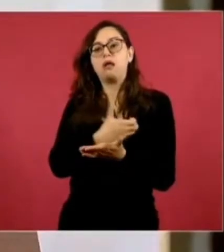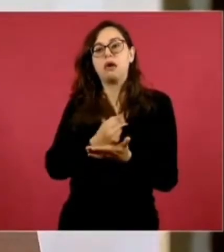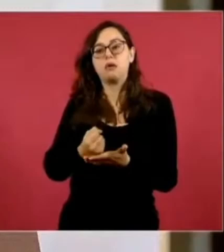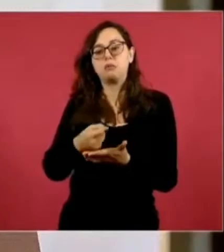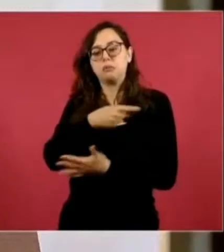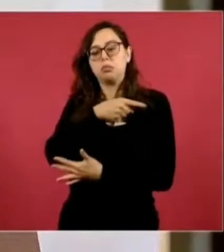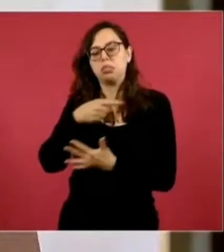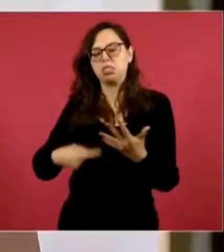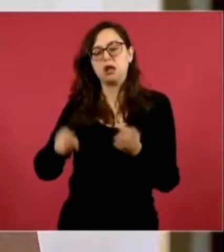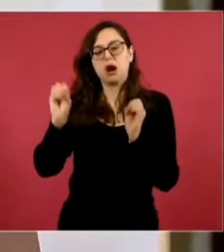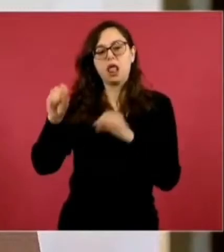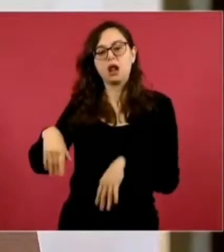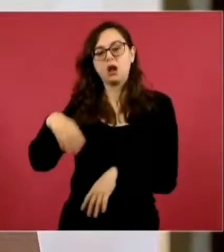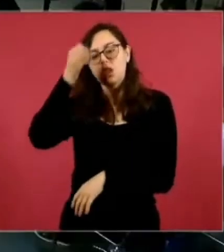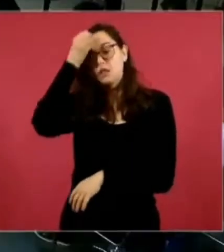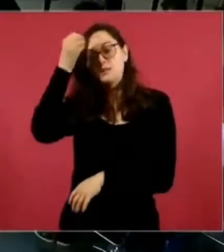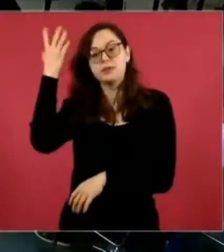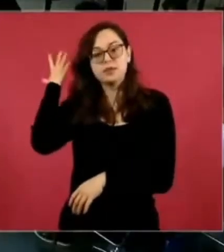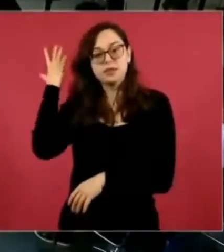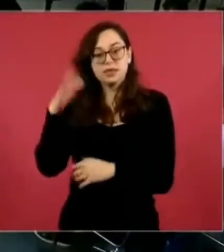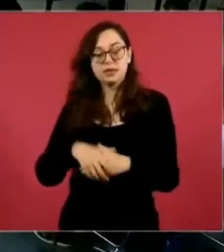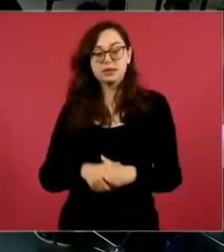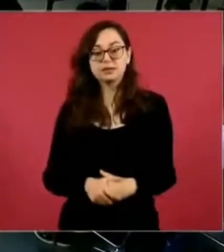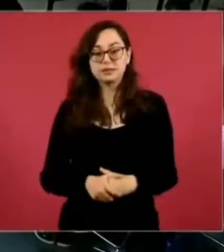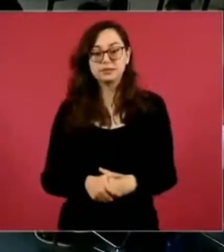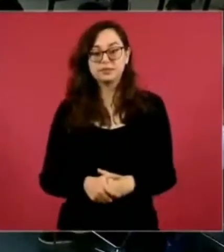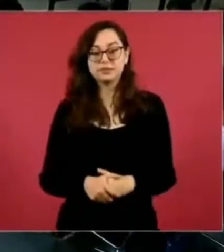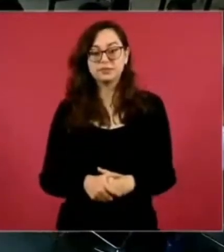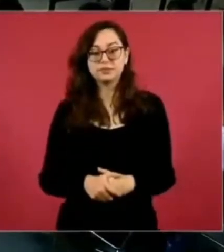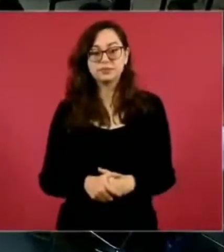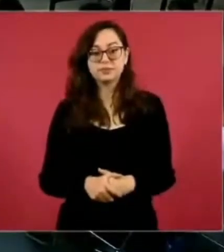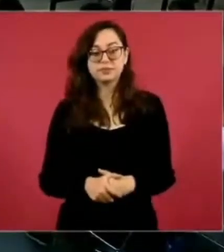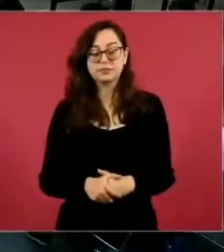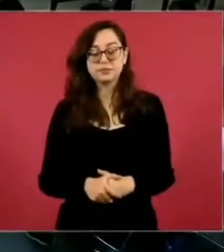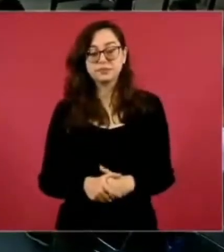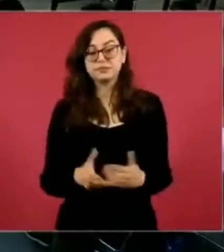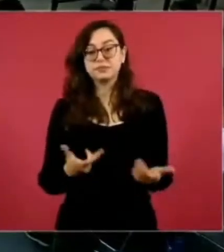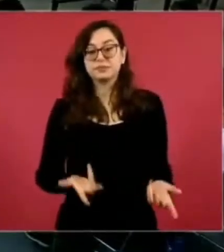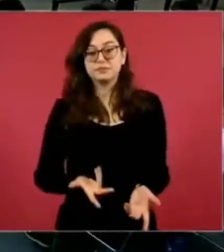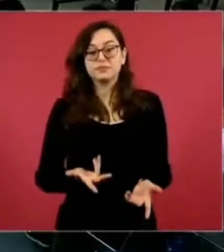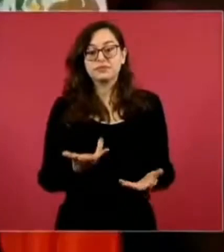en los de la llamada izquierda moderna